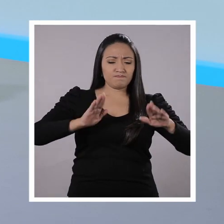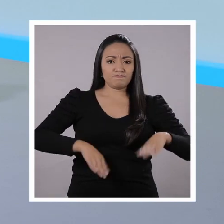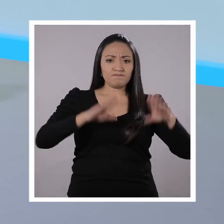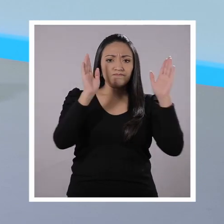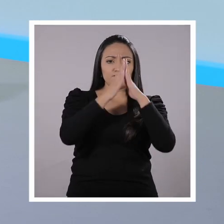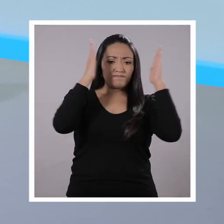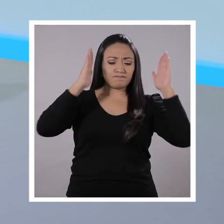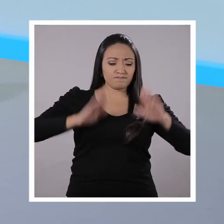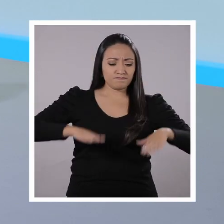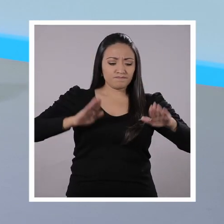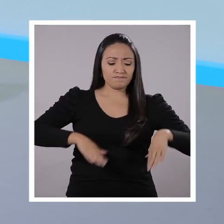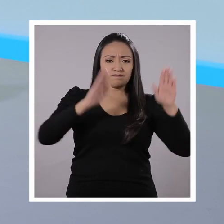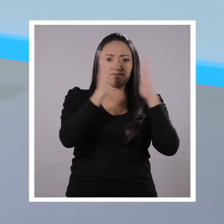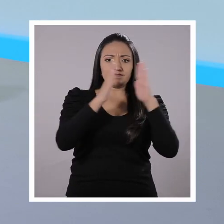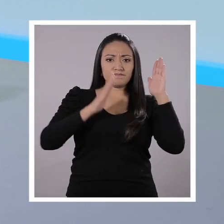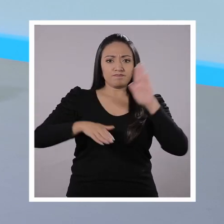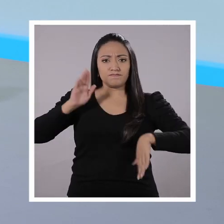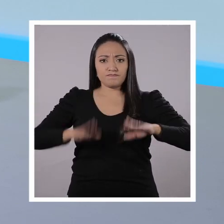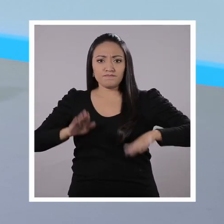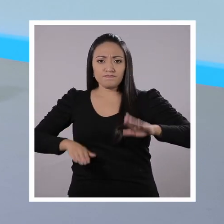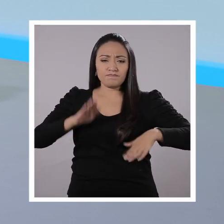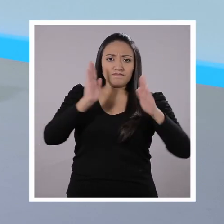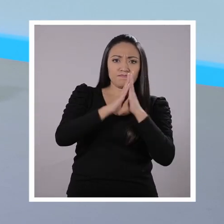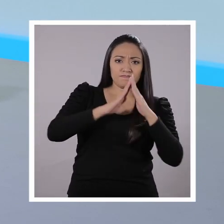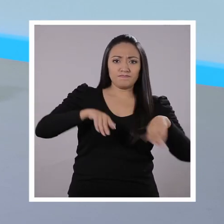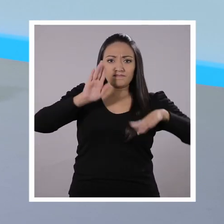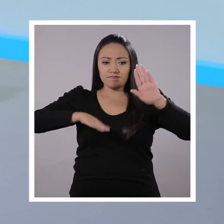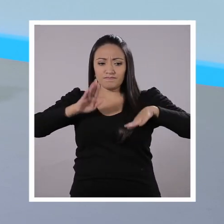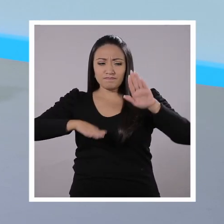¿Eso, Monse? Muy bien.